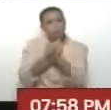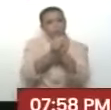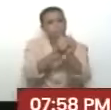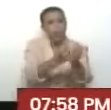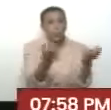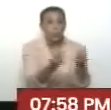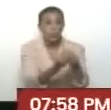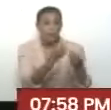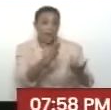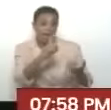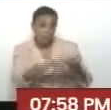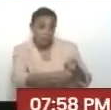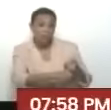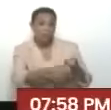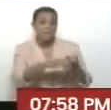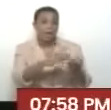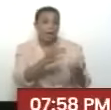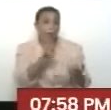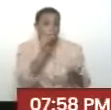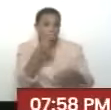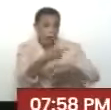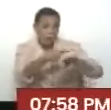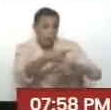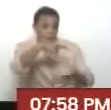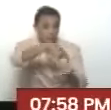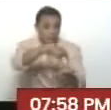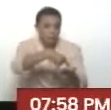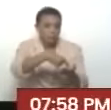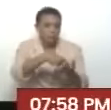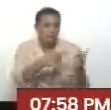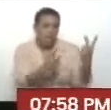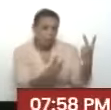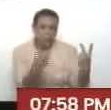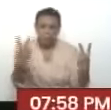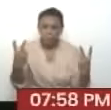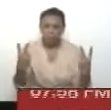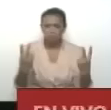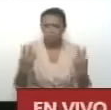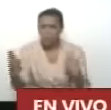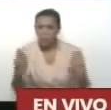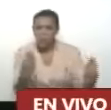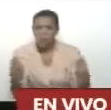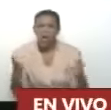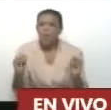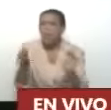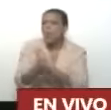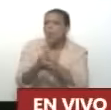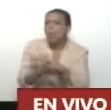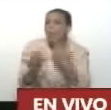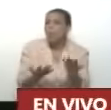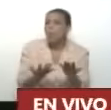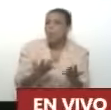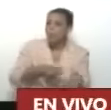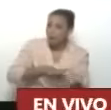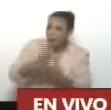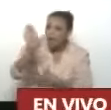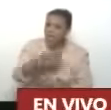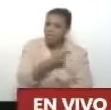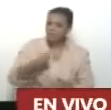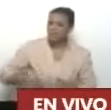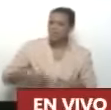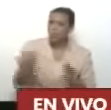esposa, y estuvimos hablando. Entonces, ¿cómo van los preparativos, la CABA, para ir a Shanghái?